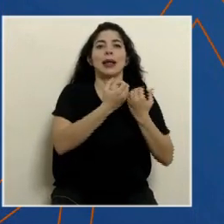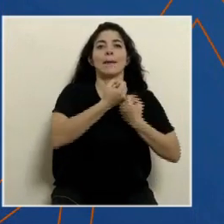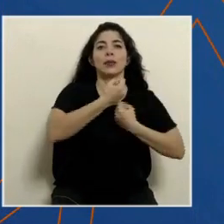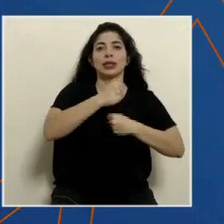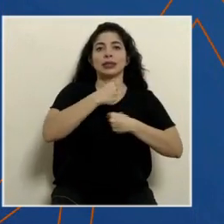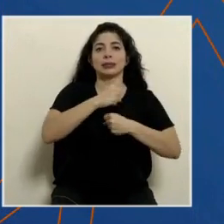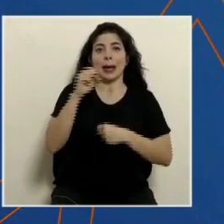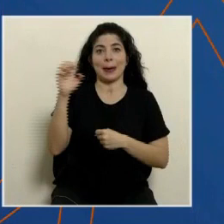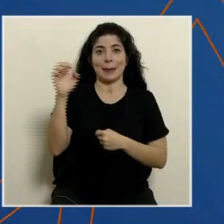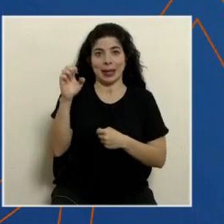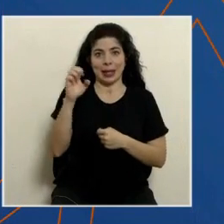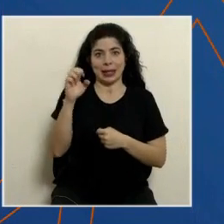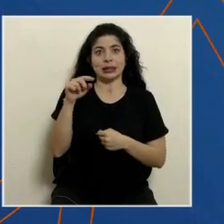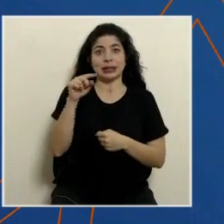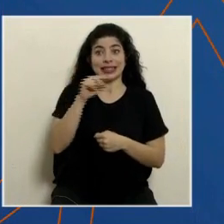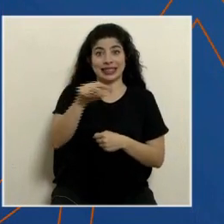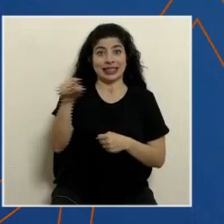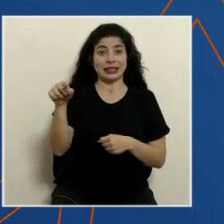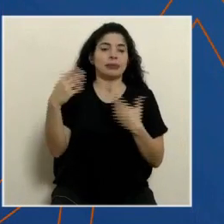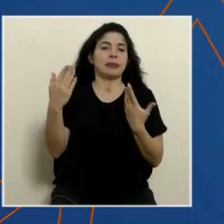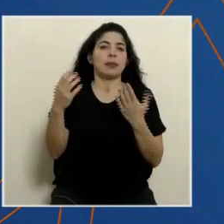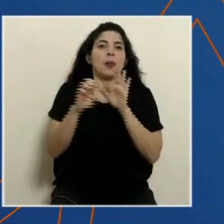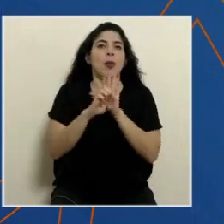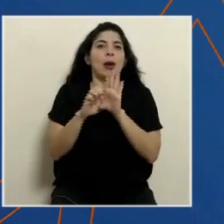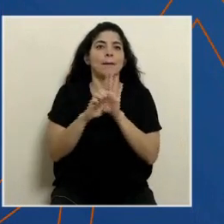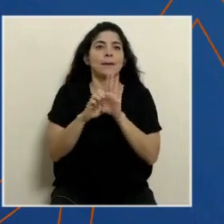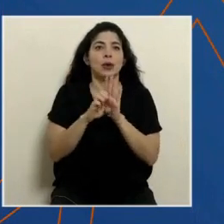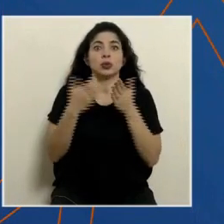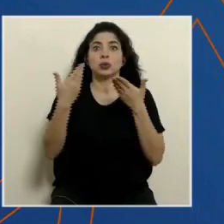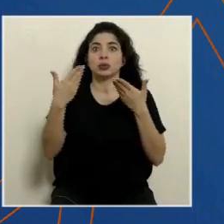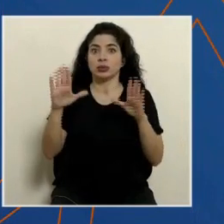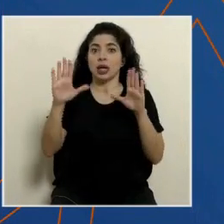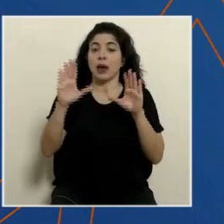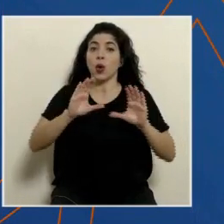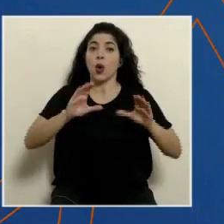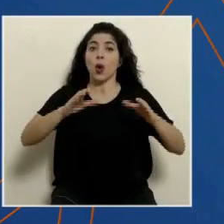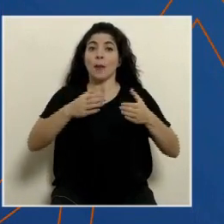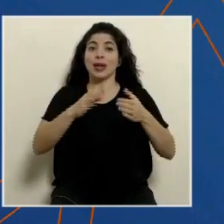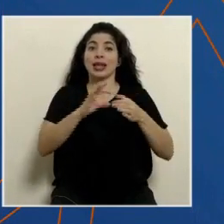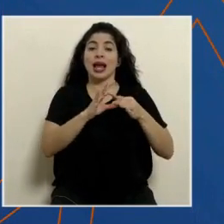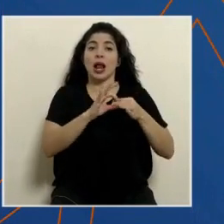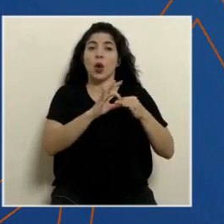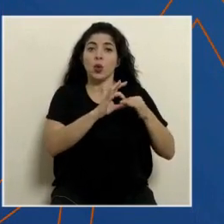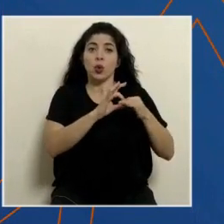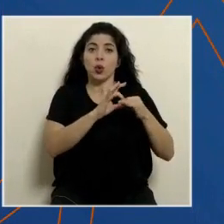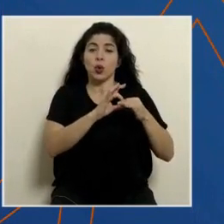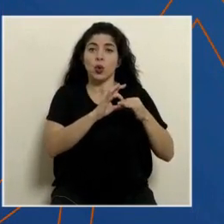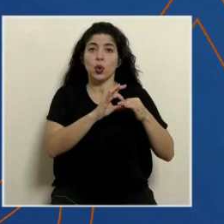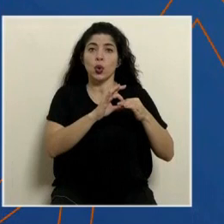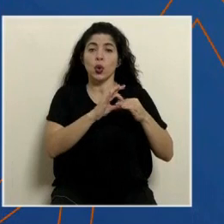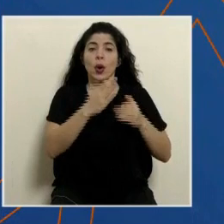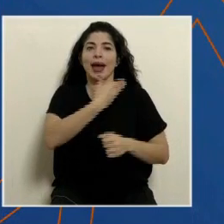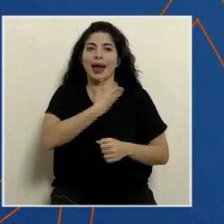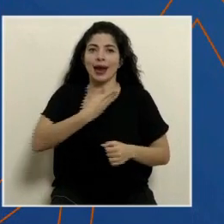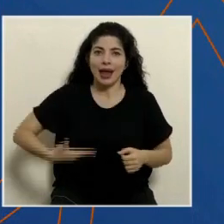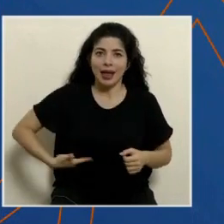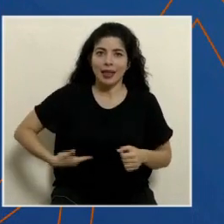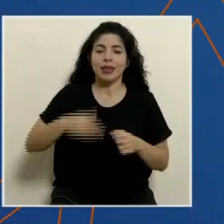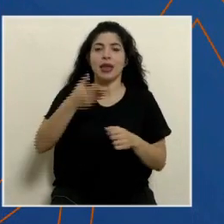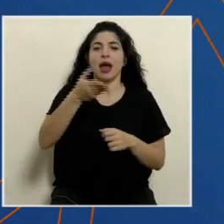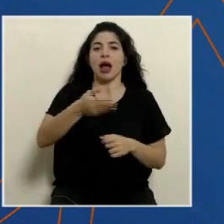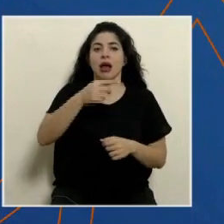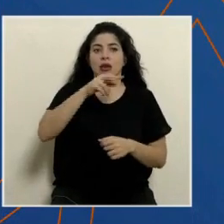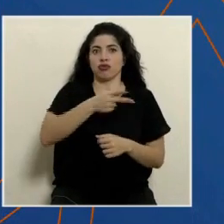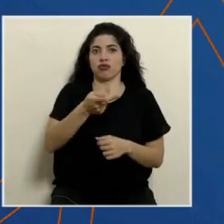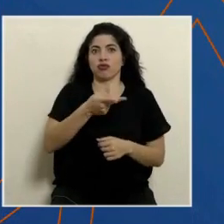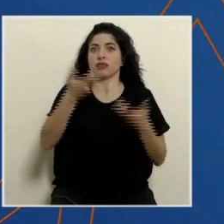de emergencia. De estos, por ejemplo, ya un comité de la Unión, comité de Heredia, ha